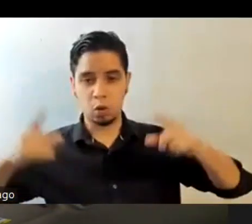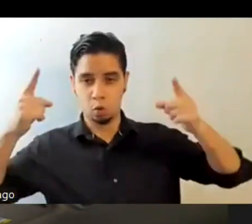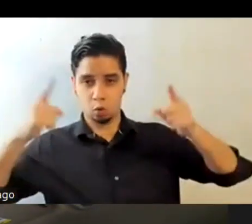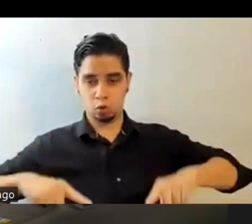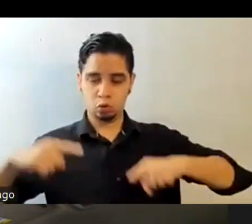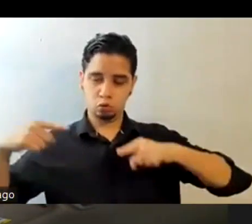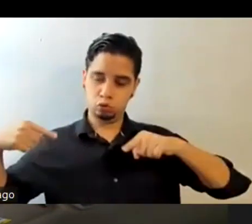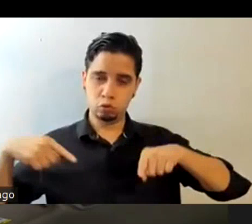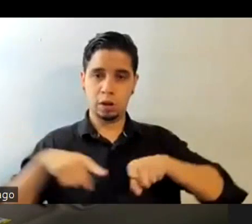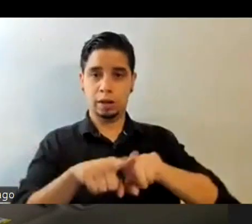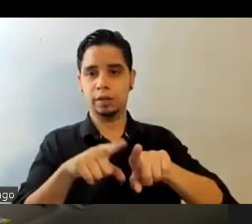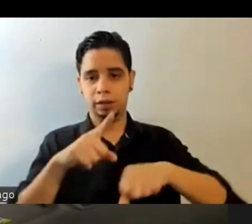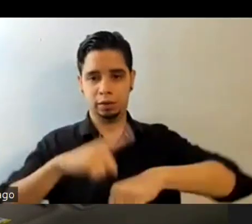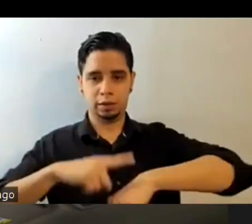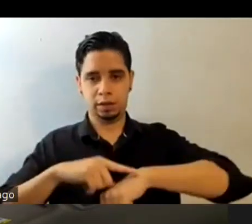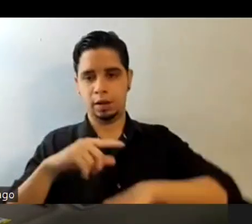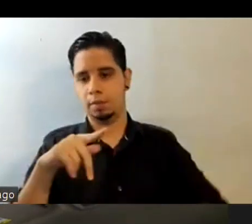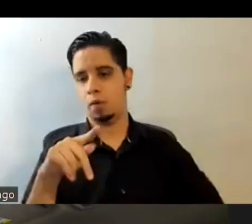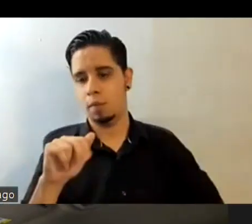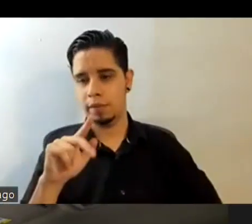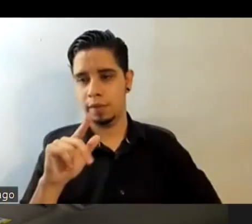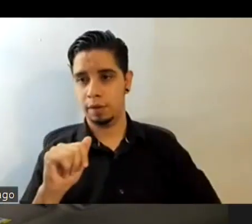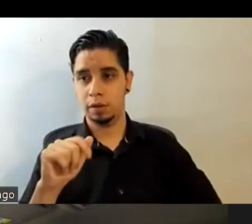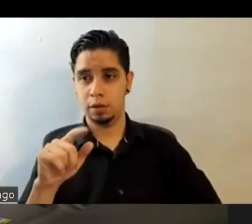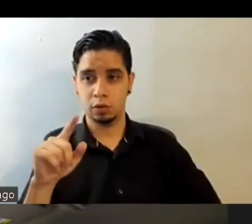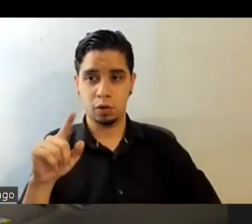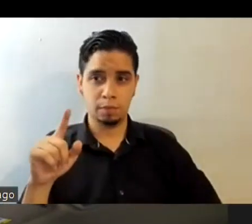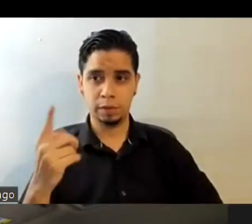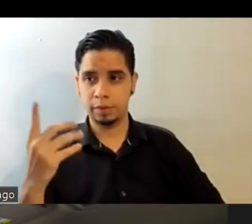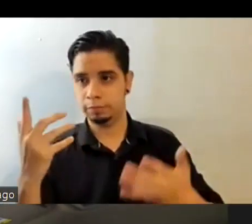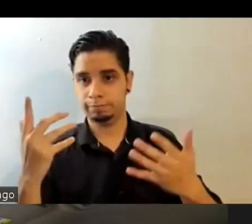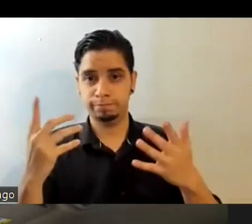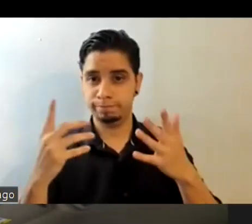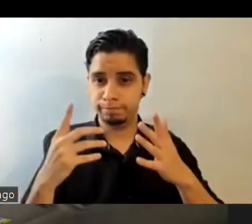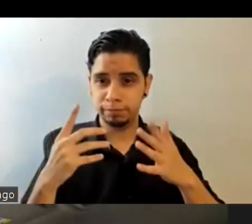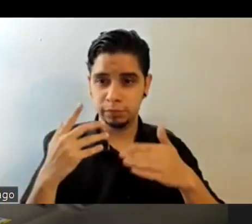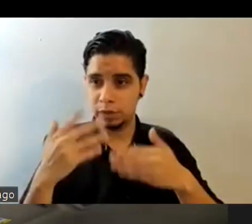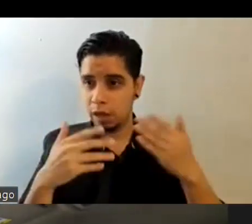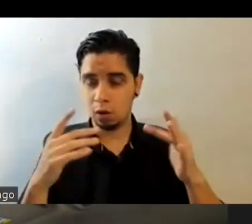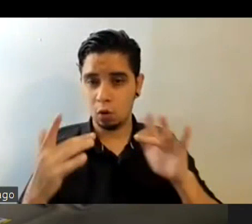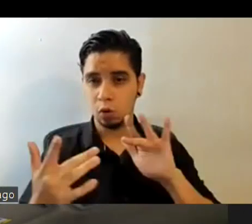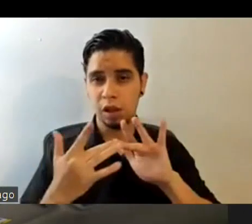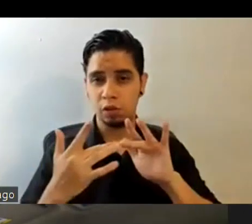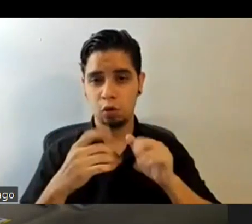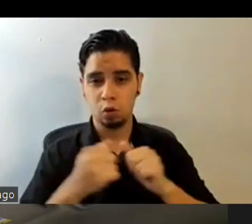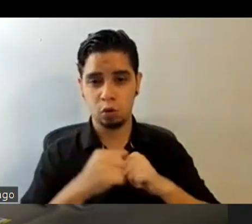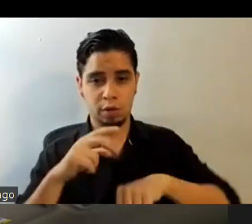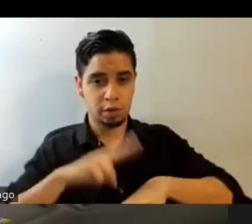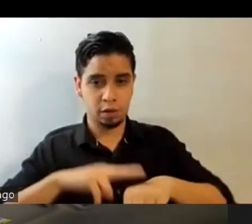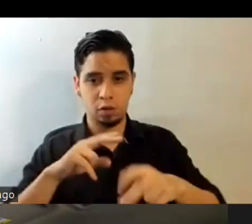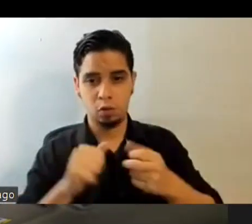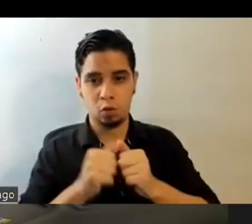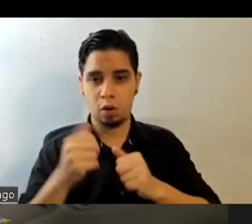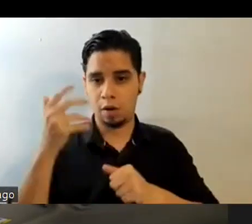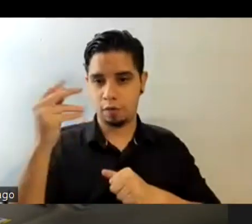durante ese año de pandemia que estuvimos encerrados, esos primeros inicios de contactos con la naturaleza, con el